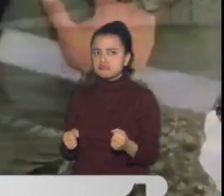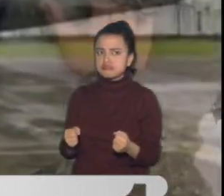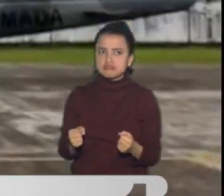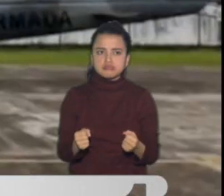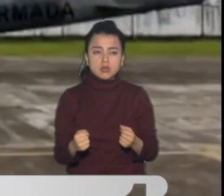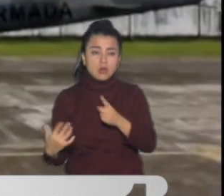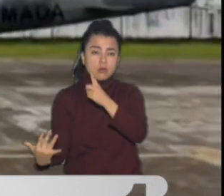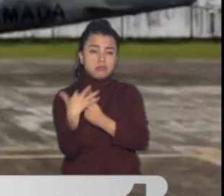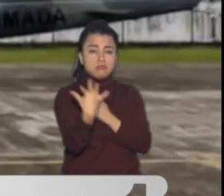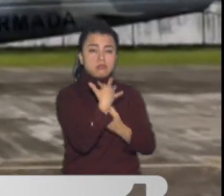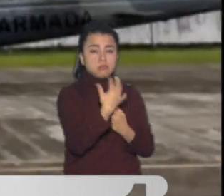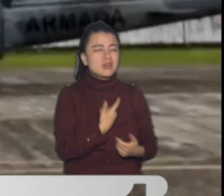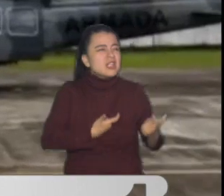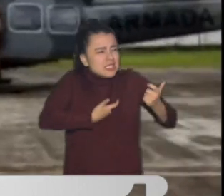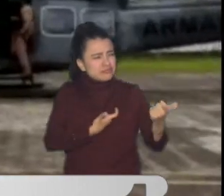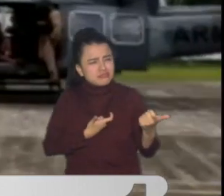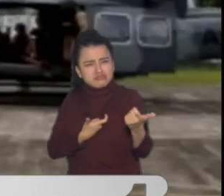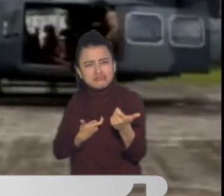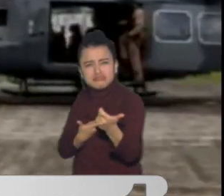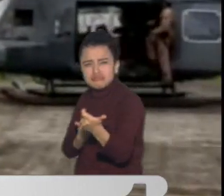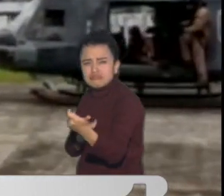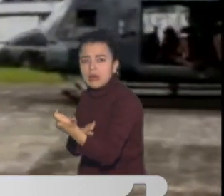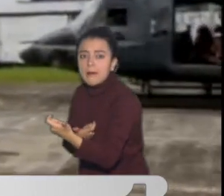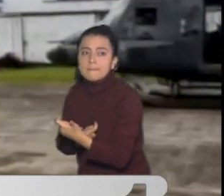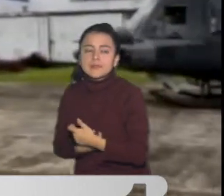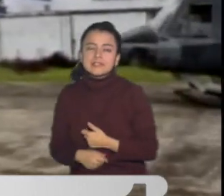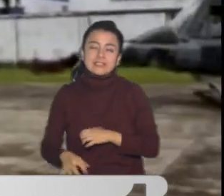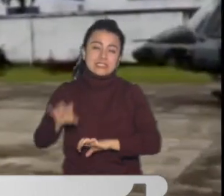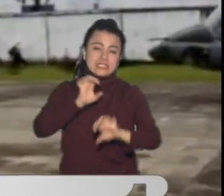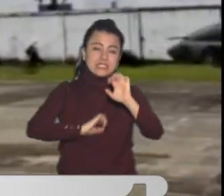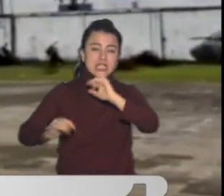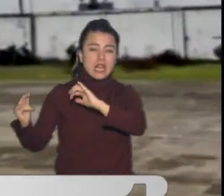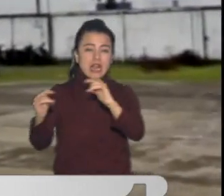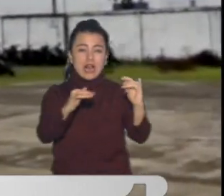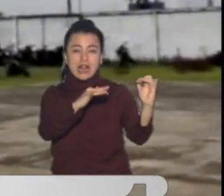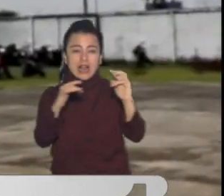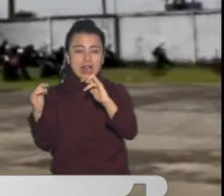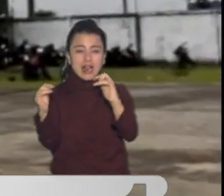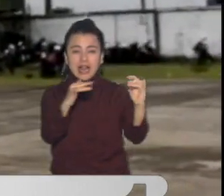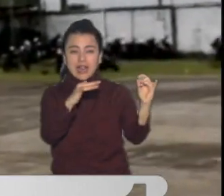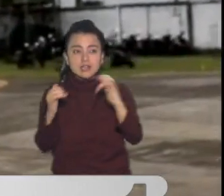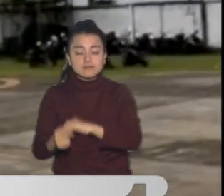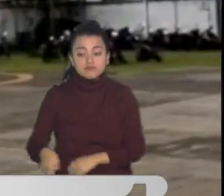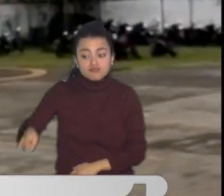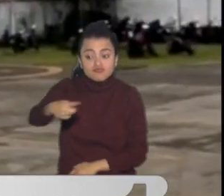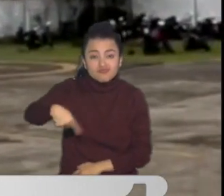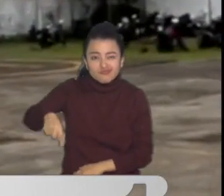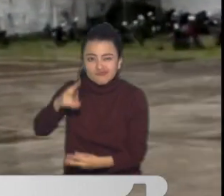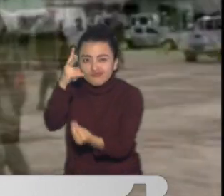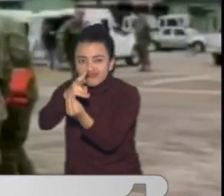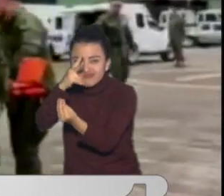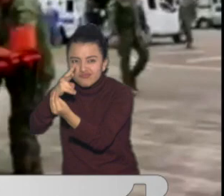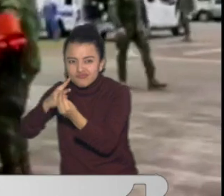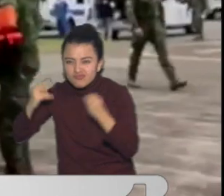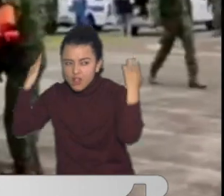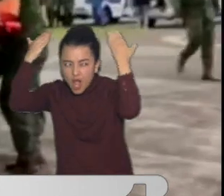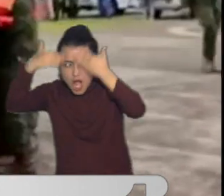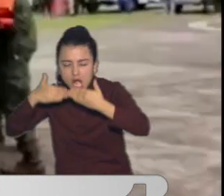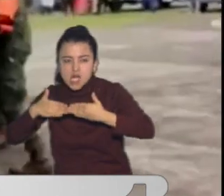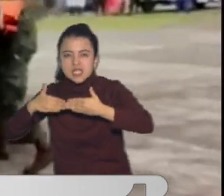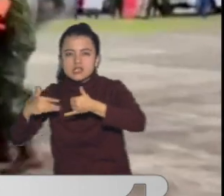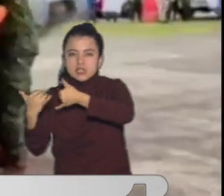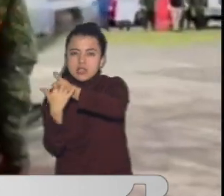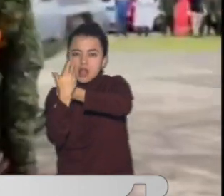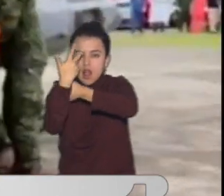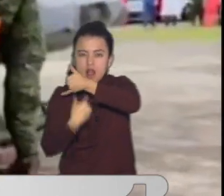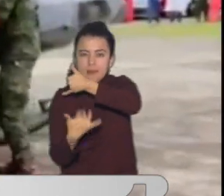con una disidencia de las FARC cuando adelantaban operativos fluviales contra los distintos grupos armados ilegales que se encuentran en el área del Pacífico